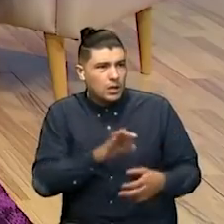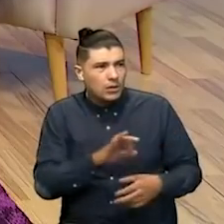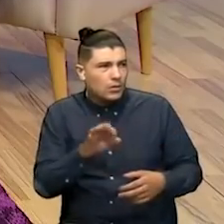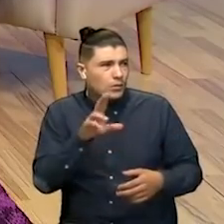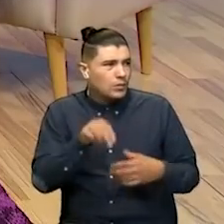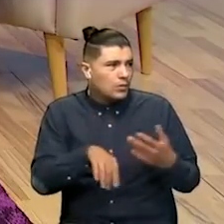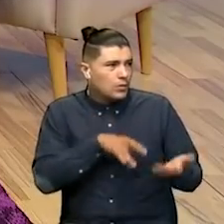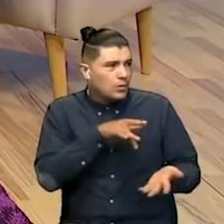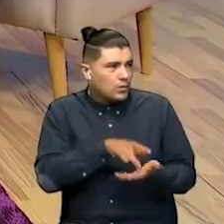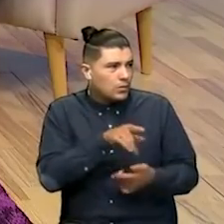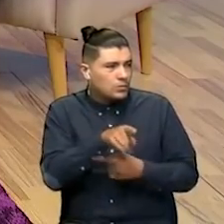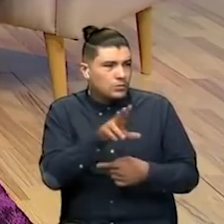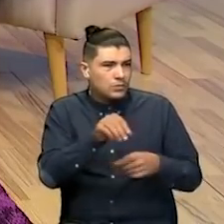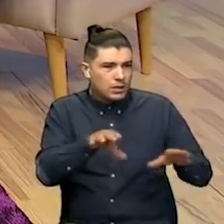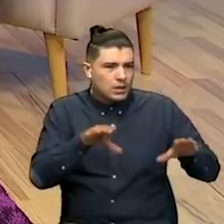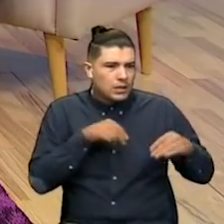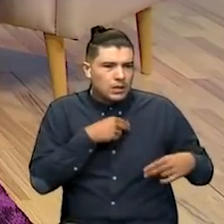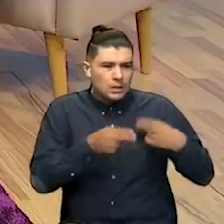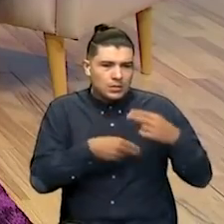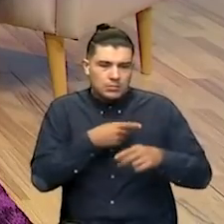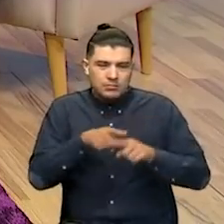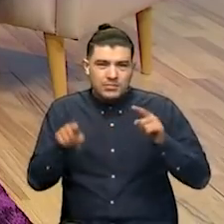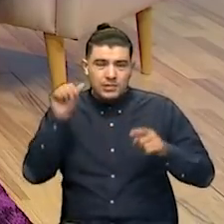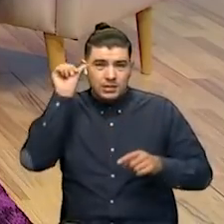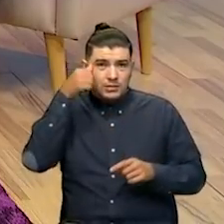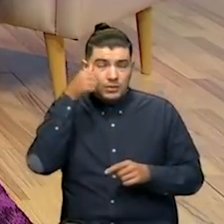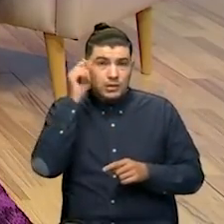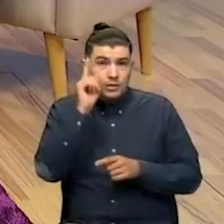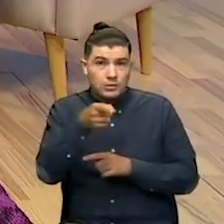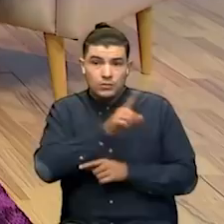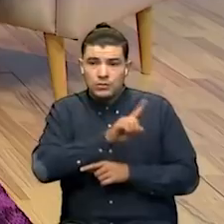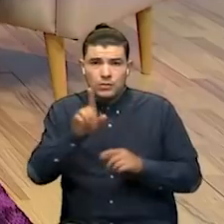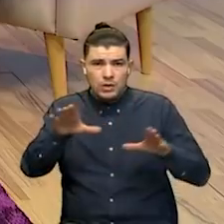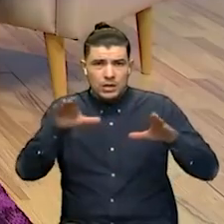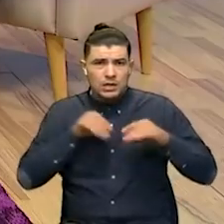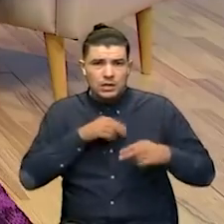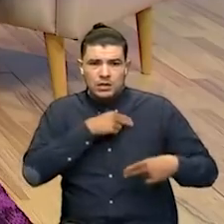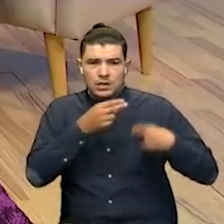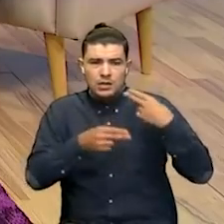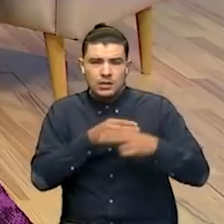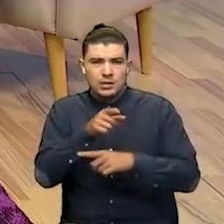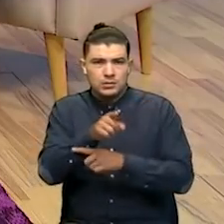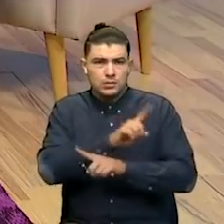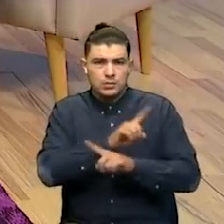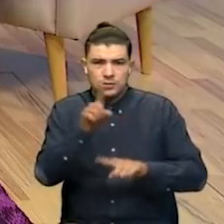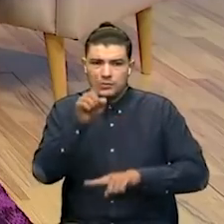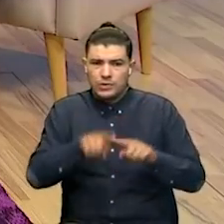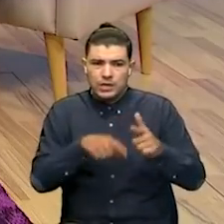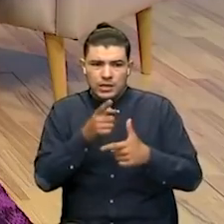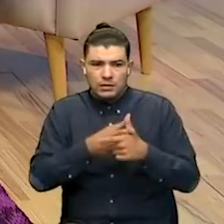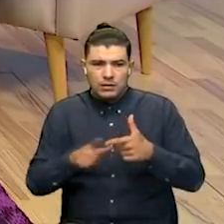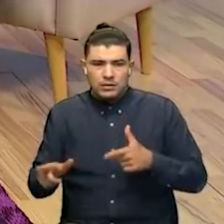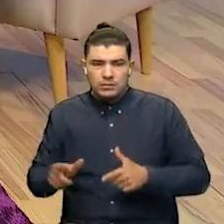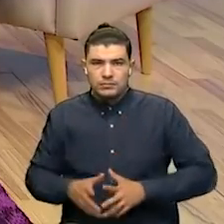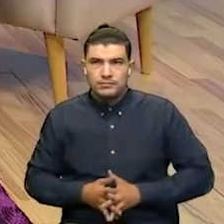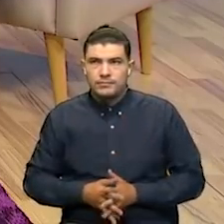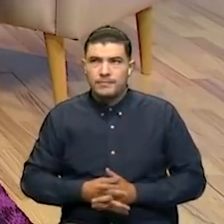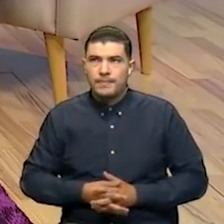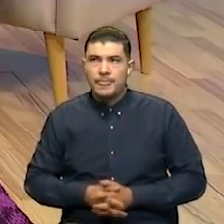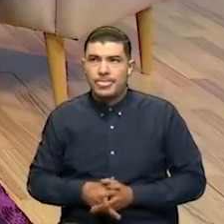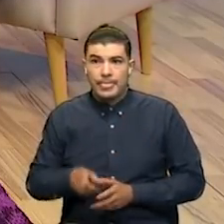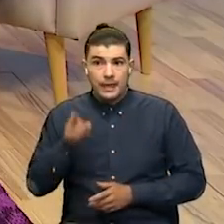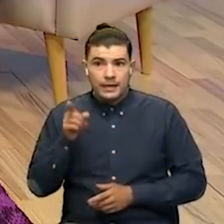no se presentó y rechazó su herencia. Entonces recuerde que si rechazó la herencia, esa herencia no se comparte entre cónyuges. Eso es